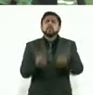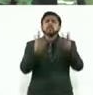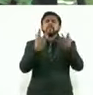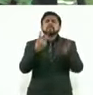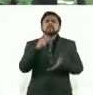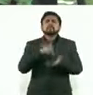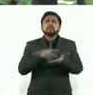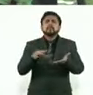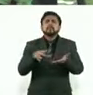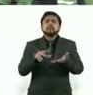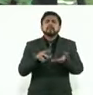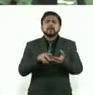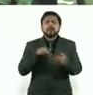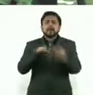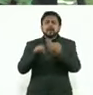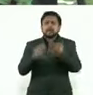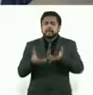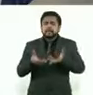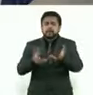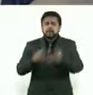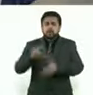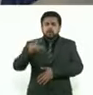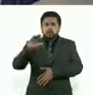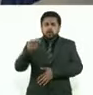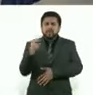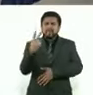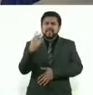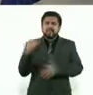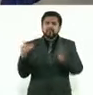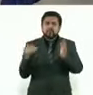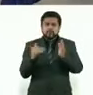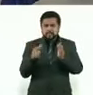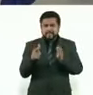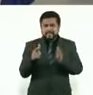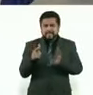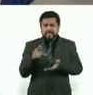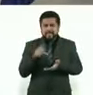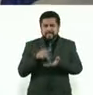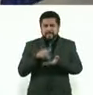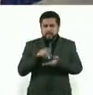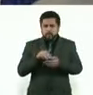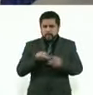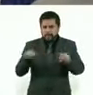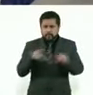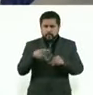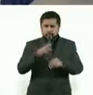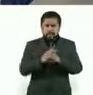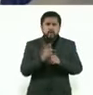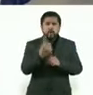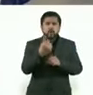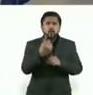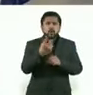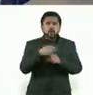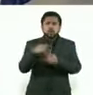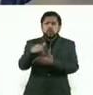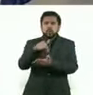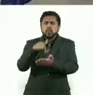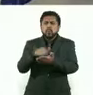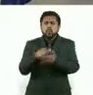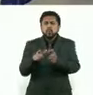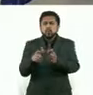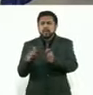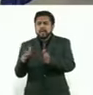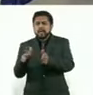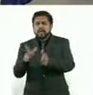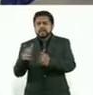Periférico tiene 92 de ese orden, pero hay un pedacito ya que entra dentro del Estado